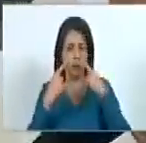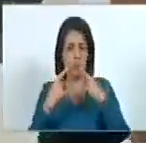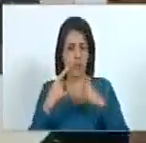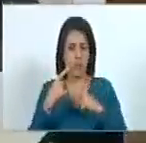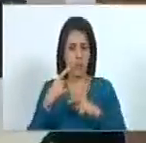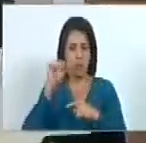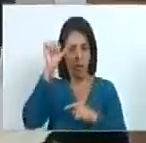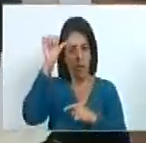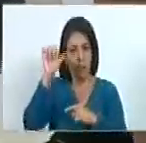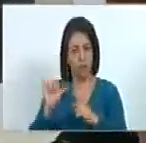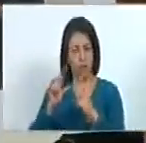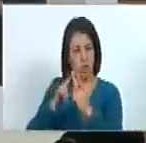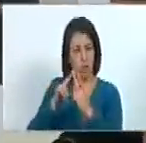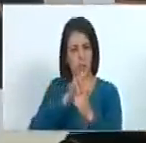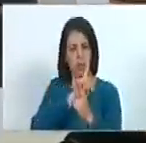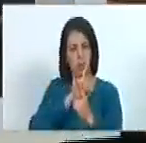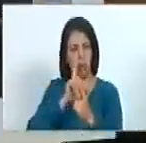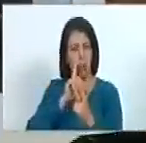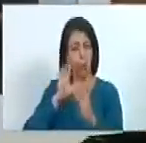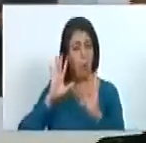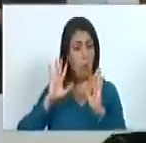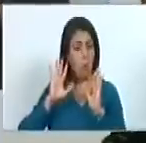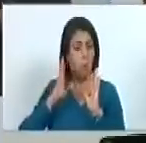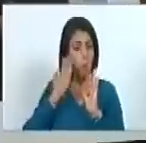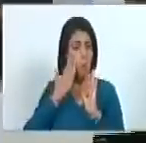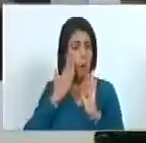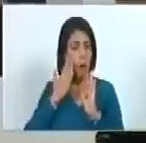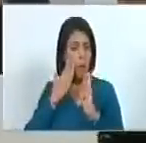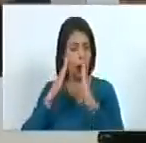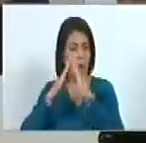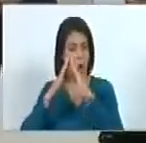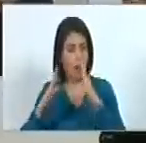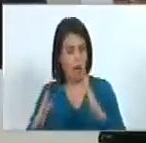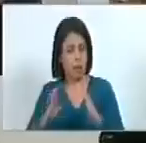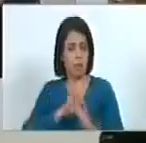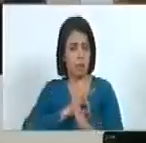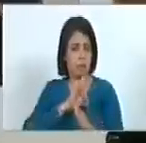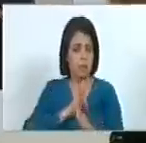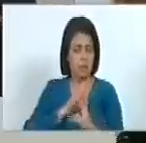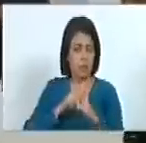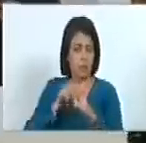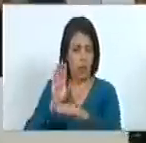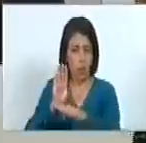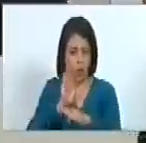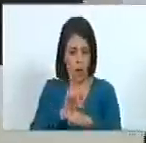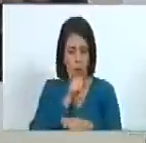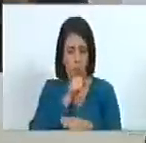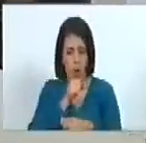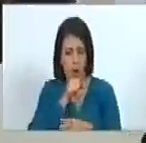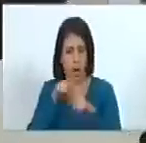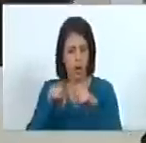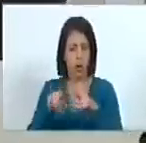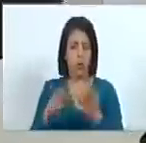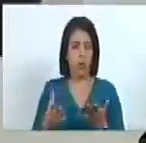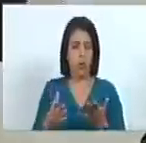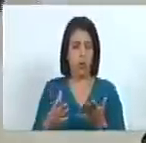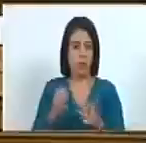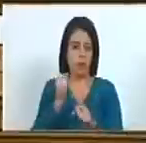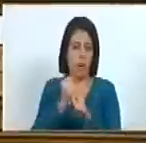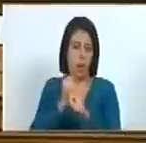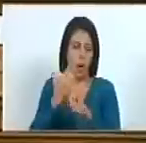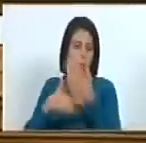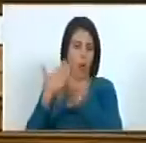decir que conoce su nombre, dirá, no, bueno, debe ser una ama de casa, debe ser una señora que cuida viejitos, porque ese era su